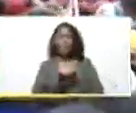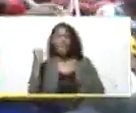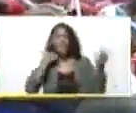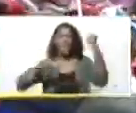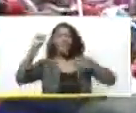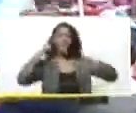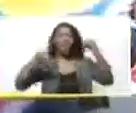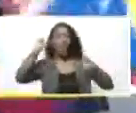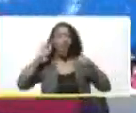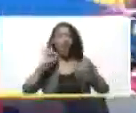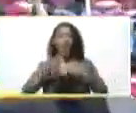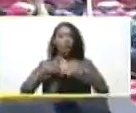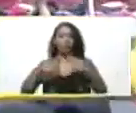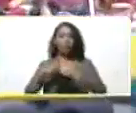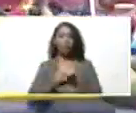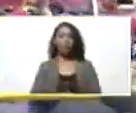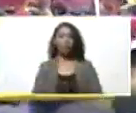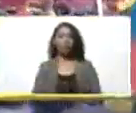revolucionaria,